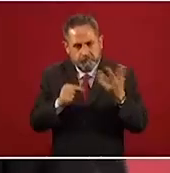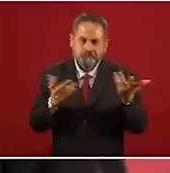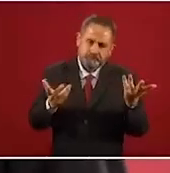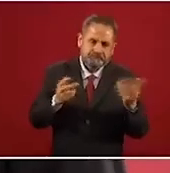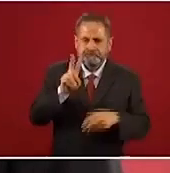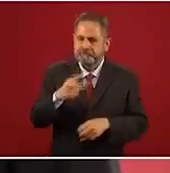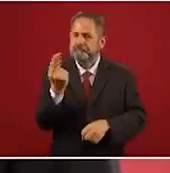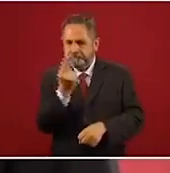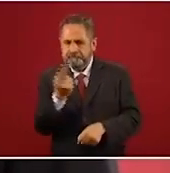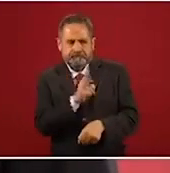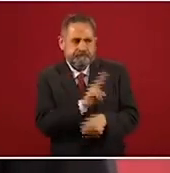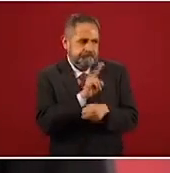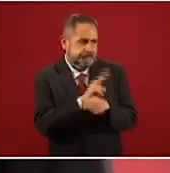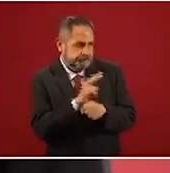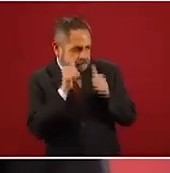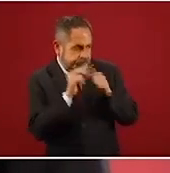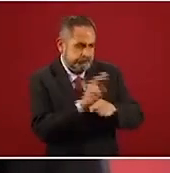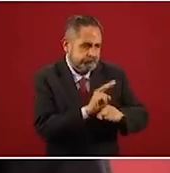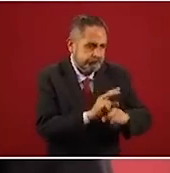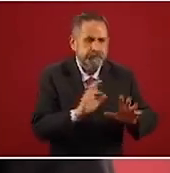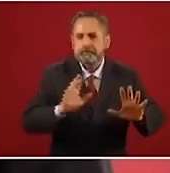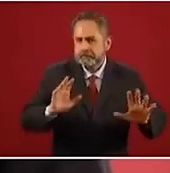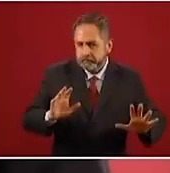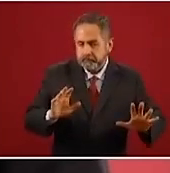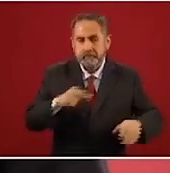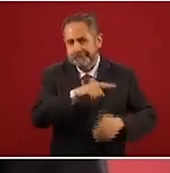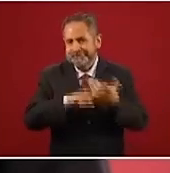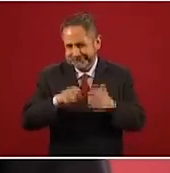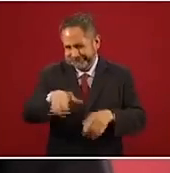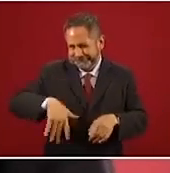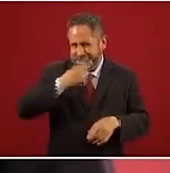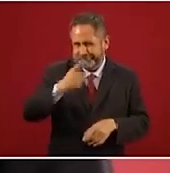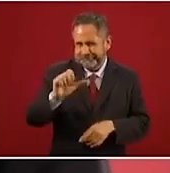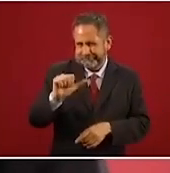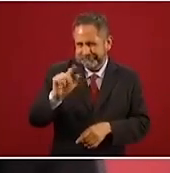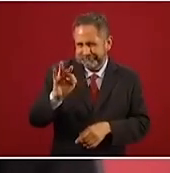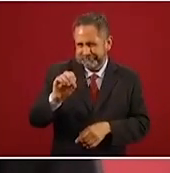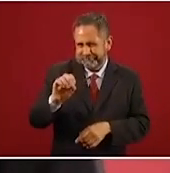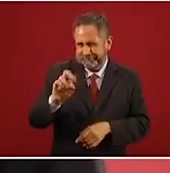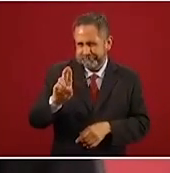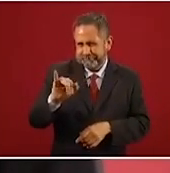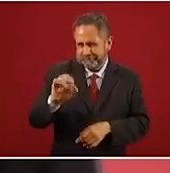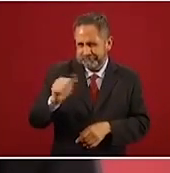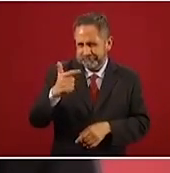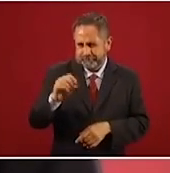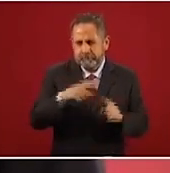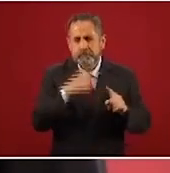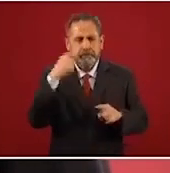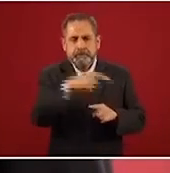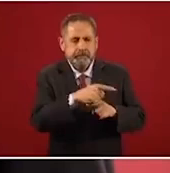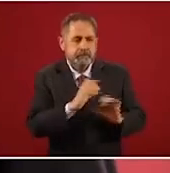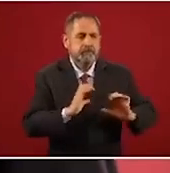necesarias, ¿no? Que impliquen alto riesgo para la protección a los